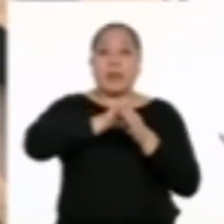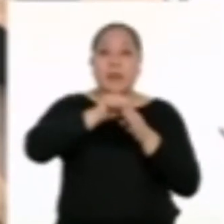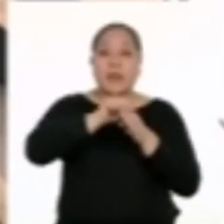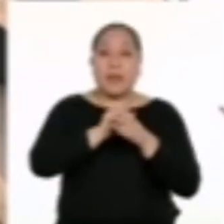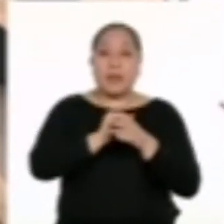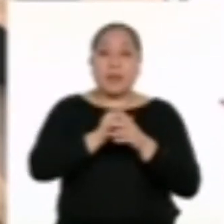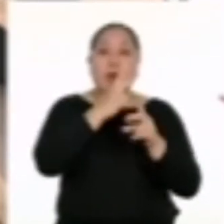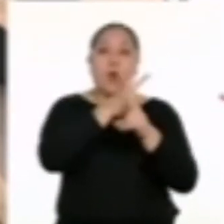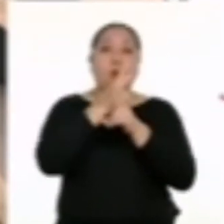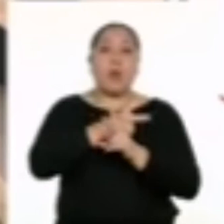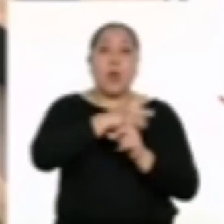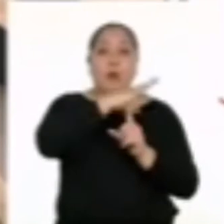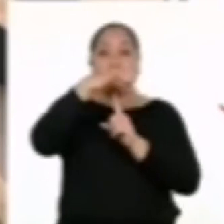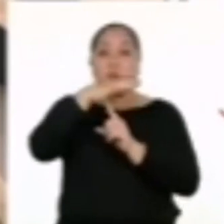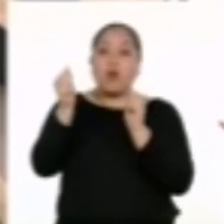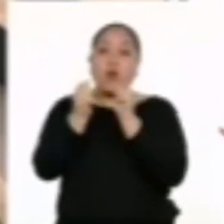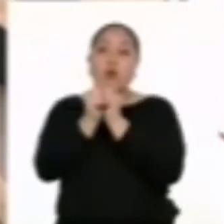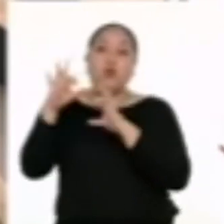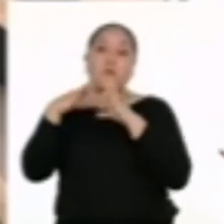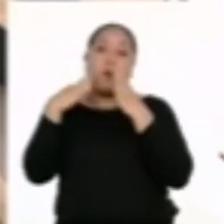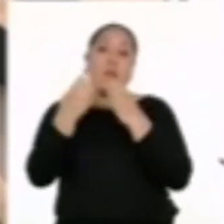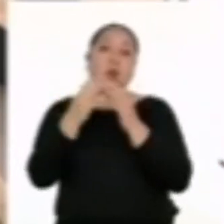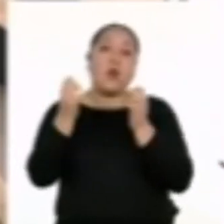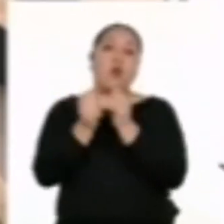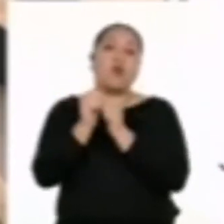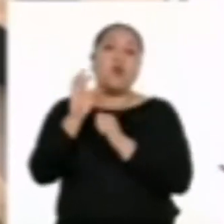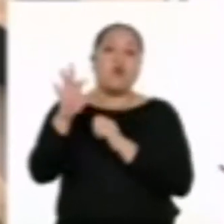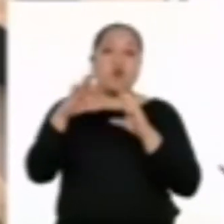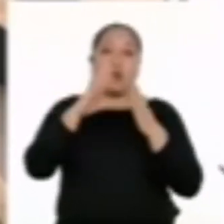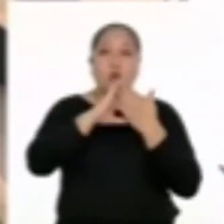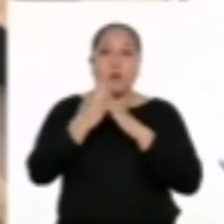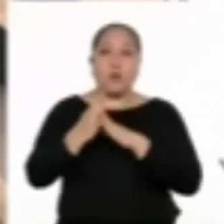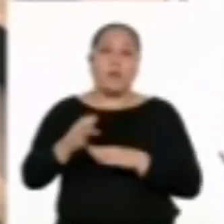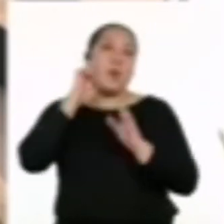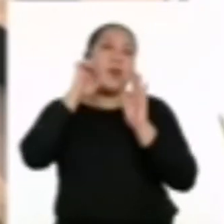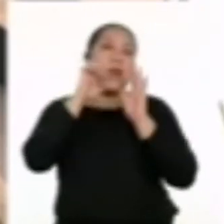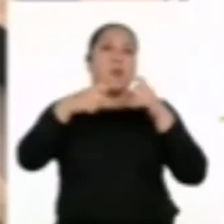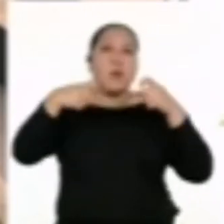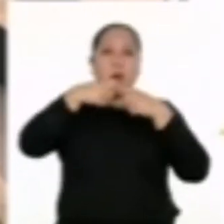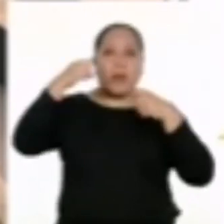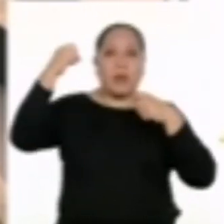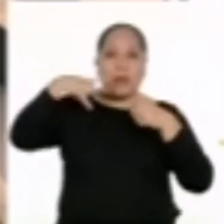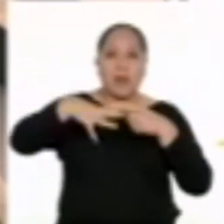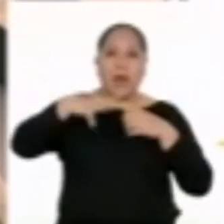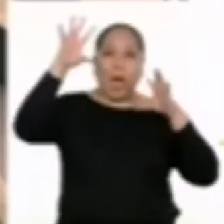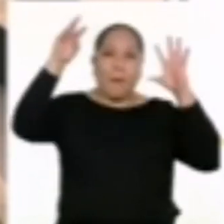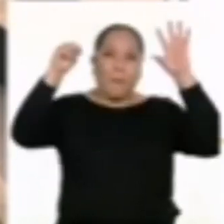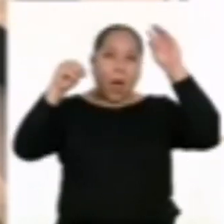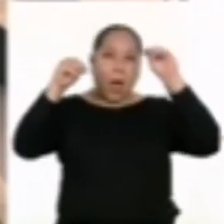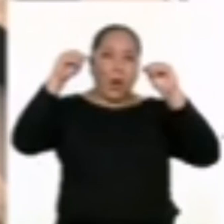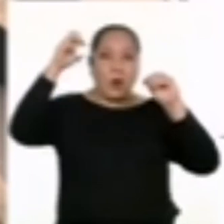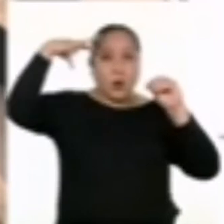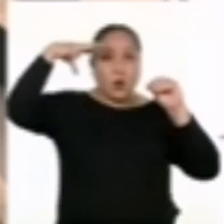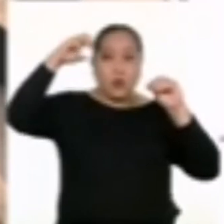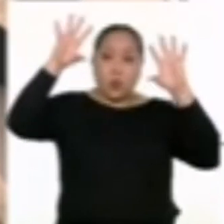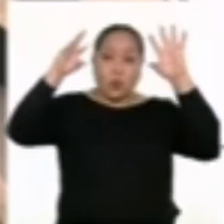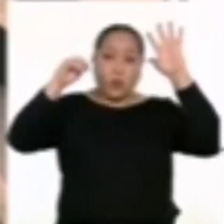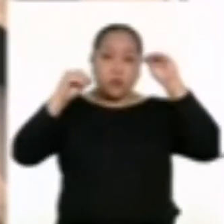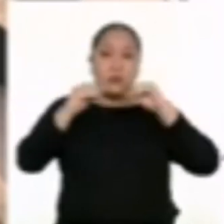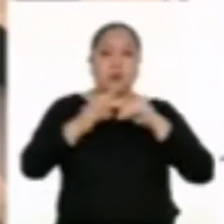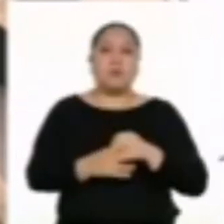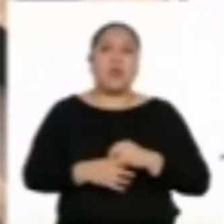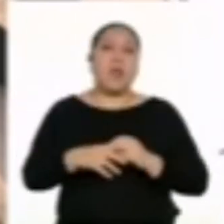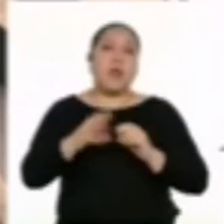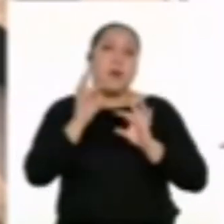con su comunidad. Por ejemplo, en cuanto a energía, la importancia de apagar las luces de los espacios en los cuales no estamos, la importancia